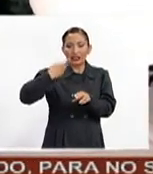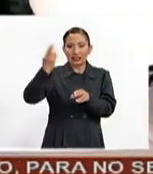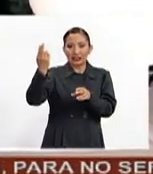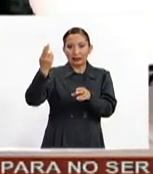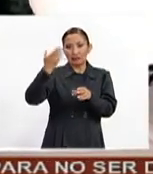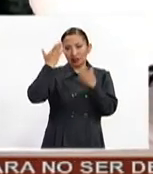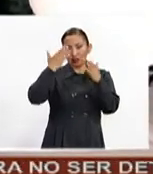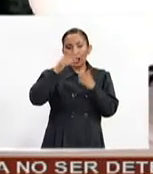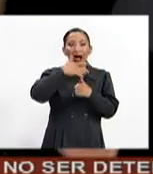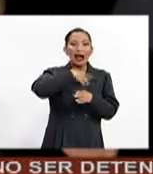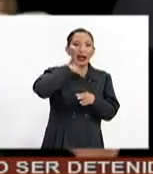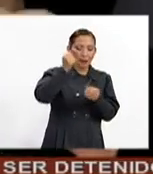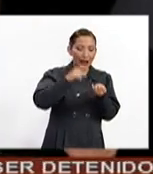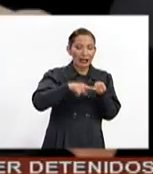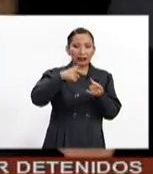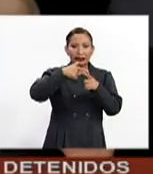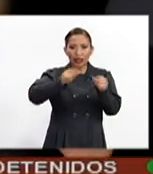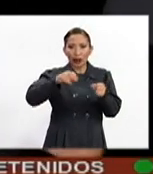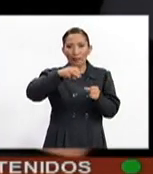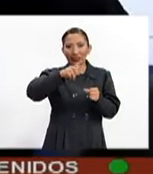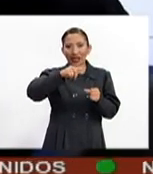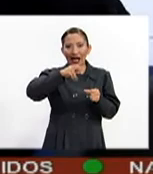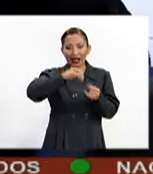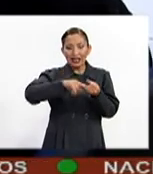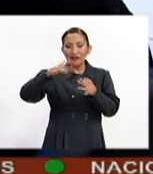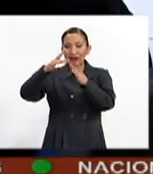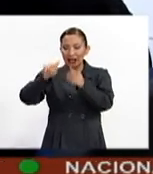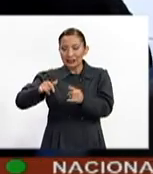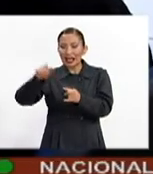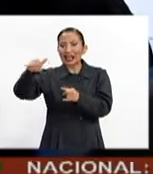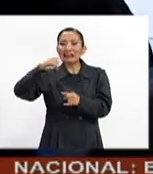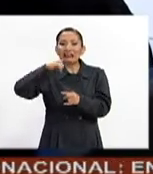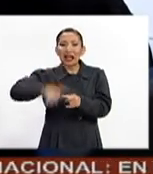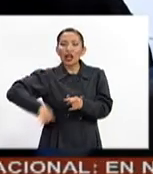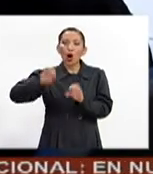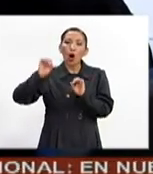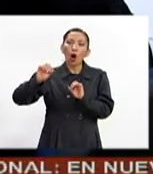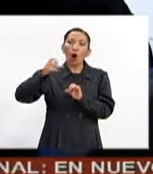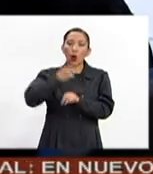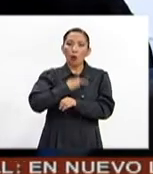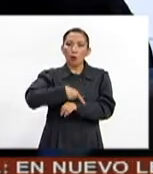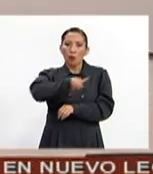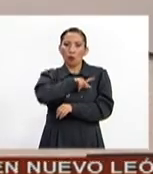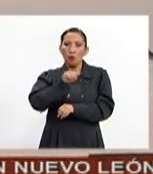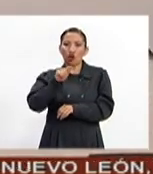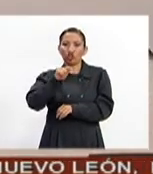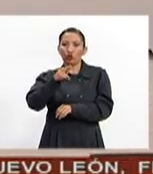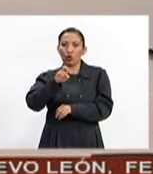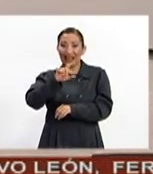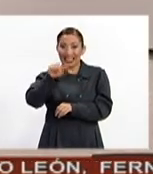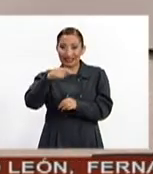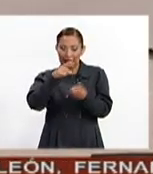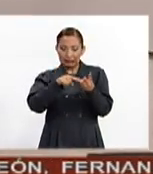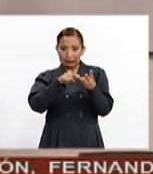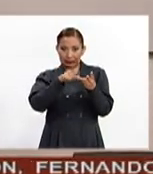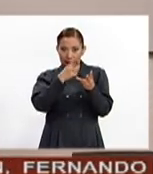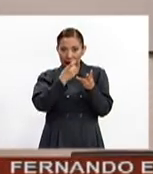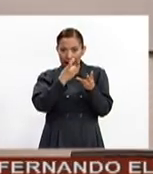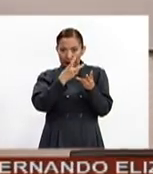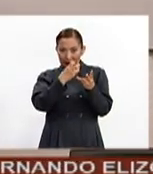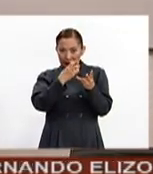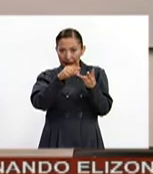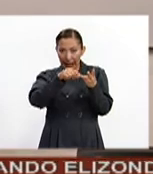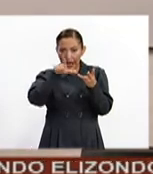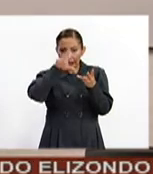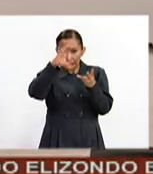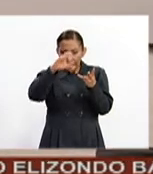que podría ser alemán, chino mandarín, francés, italiano o portugués. Esta sería su tercera lengua,